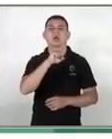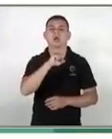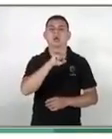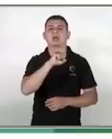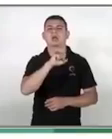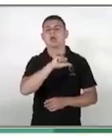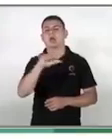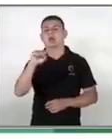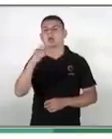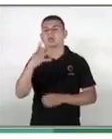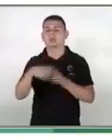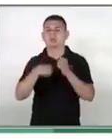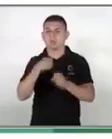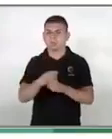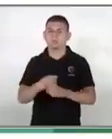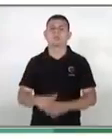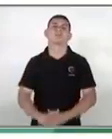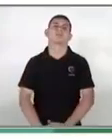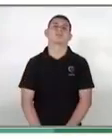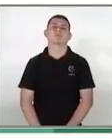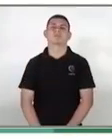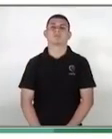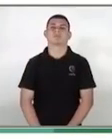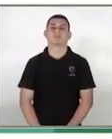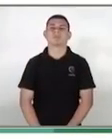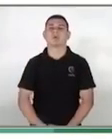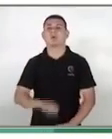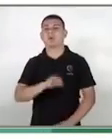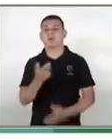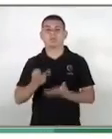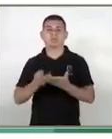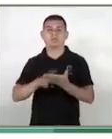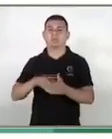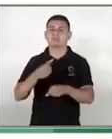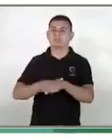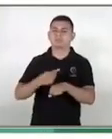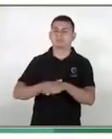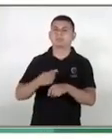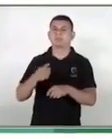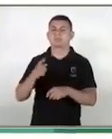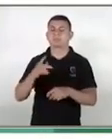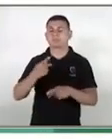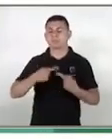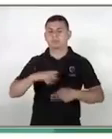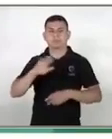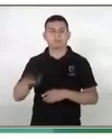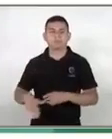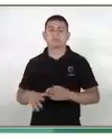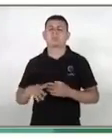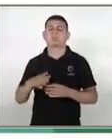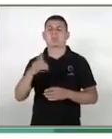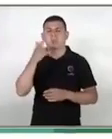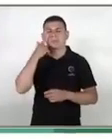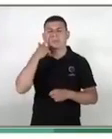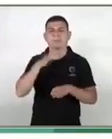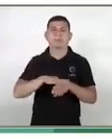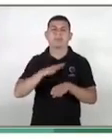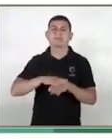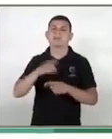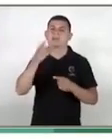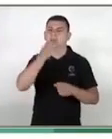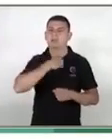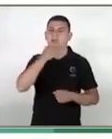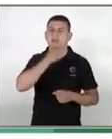a 64 años. Las comorbilidades asociadas a la mortalidad siguen siendo la